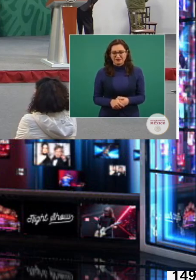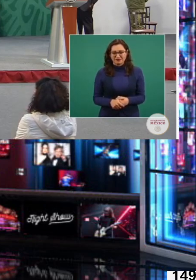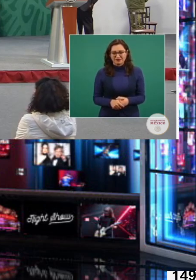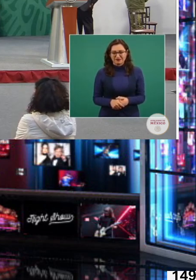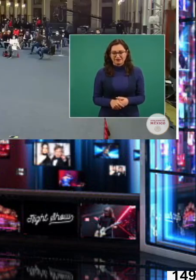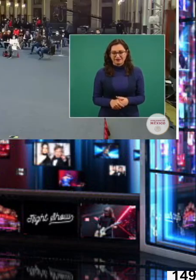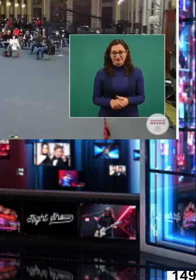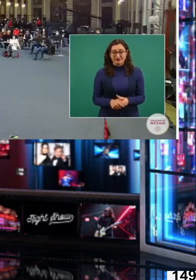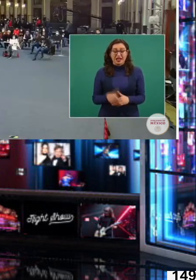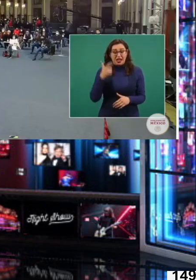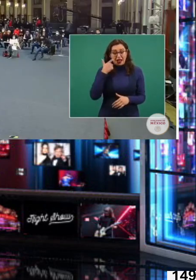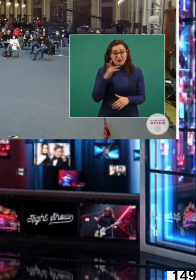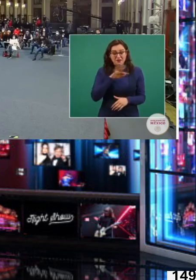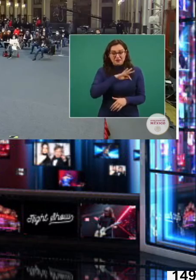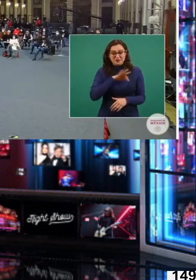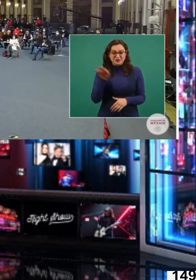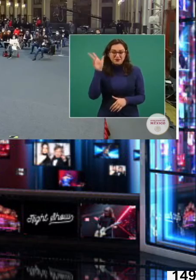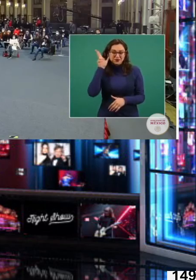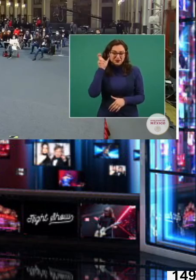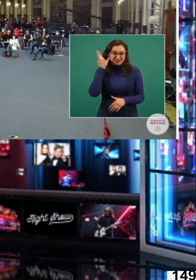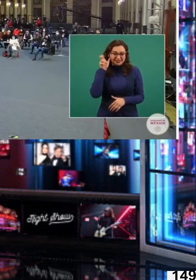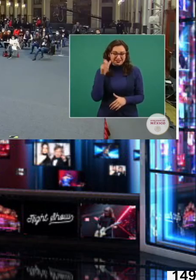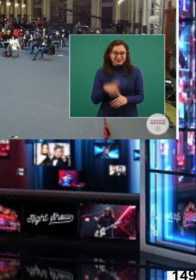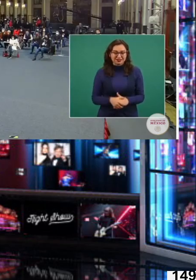A ver si se puede.